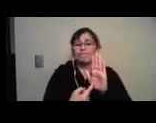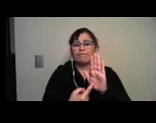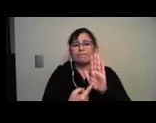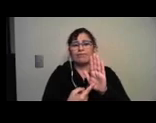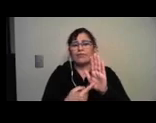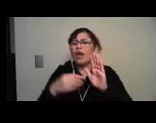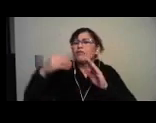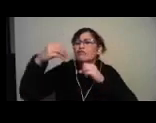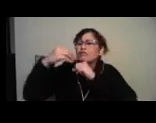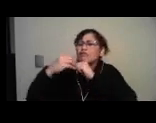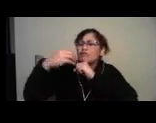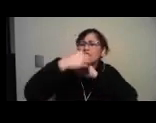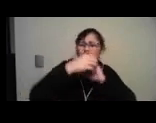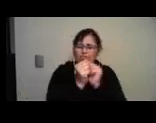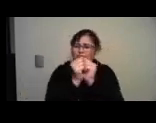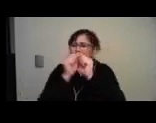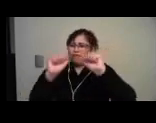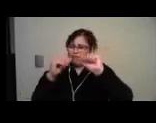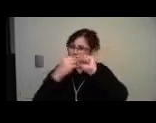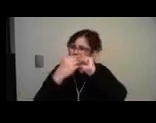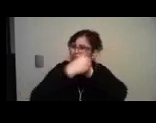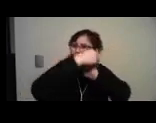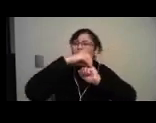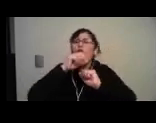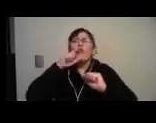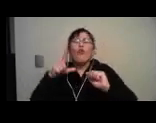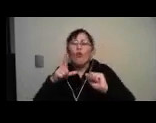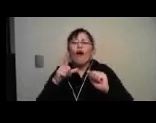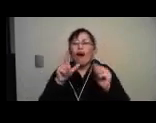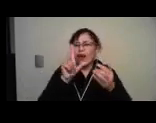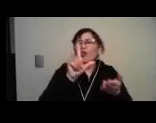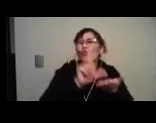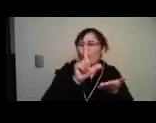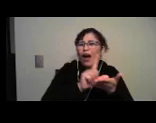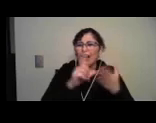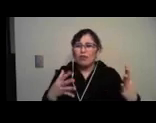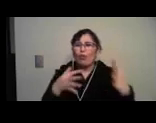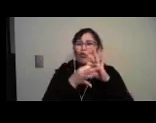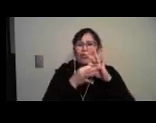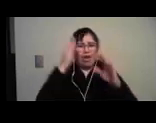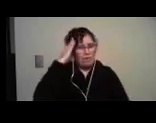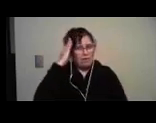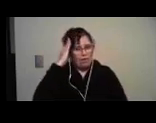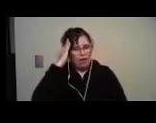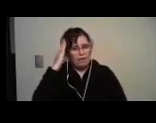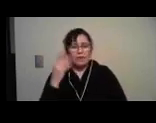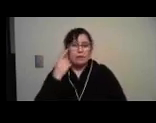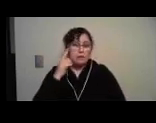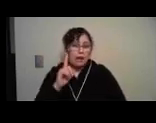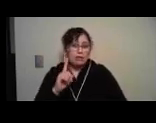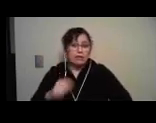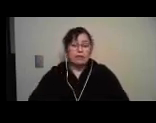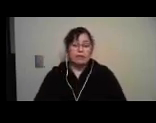en las cuales se le atribuyen funciones asociadas a la memoria, ¿ya? Pero en este sentido